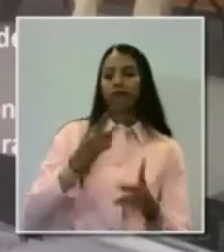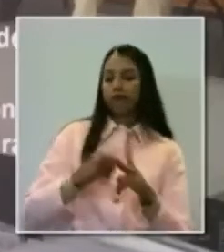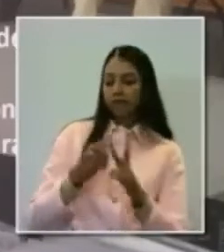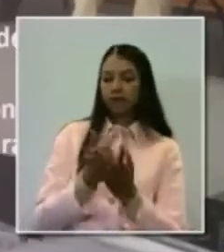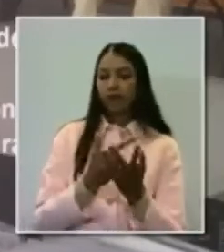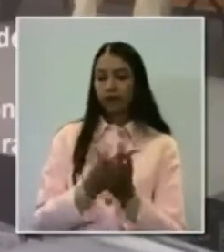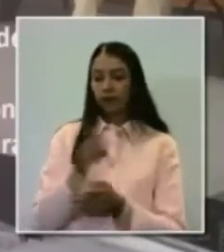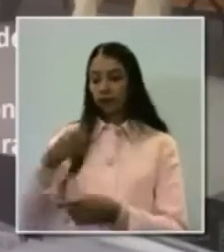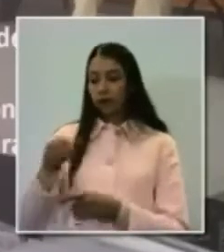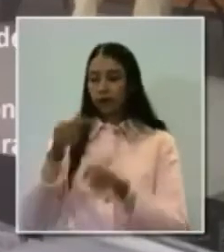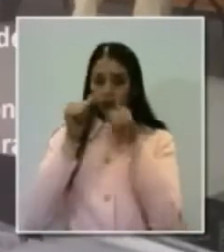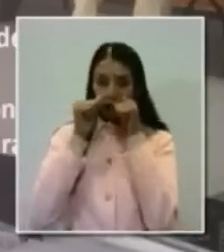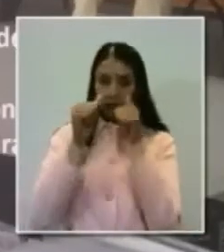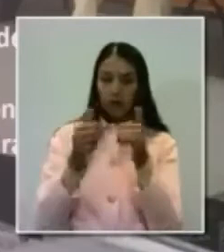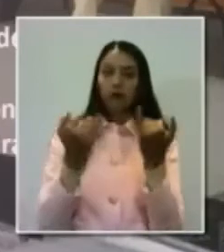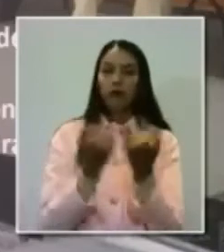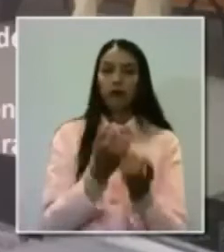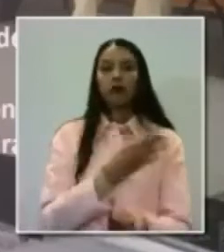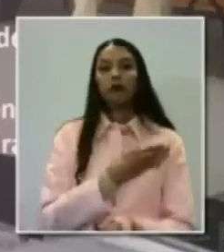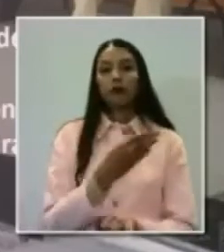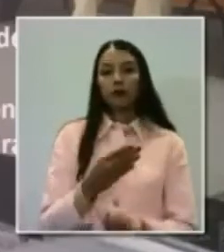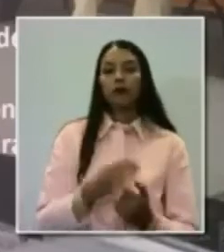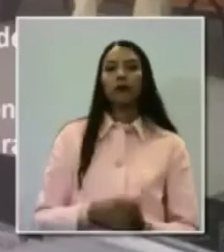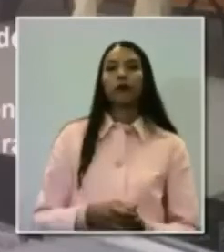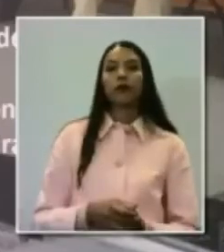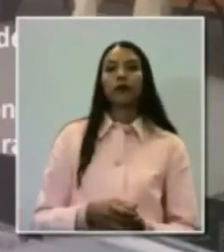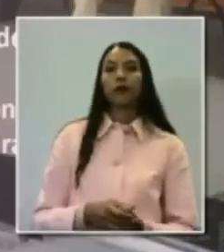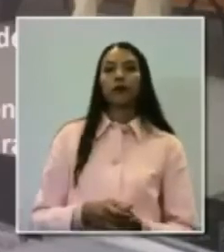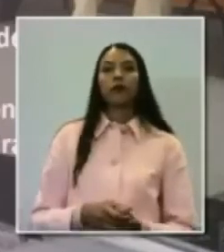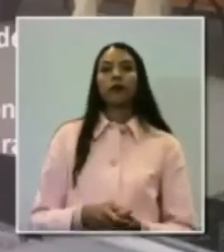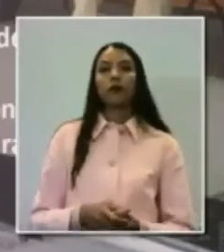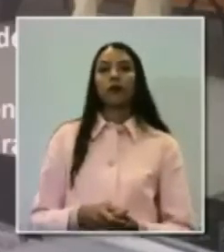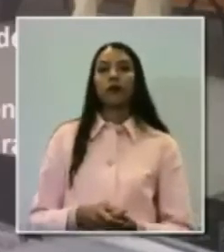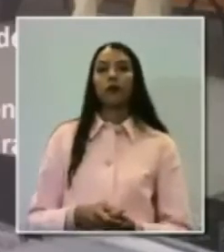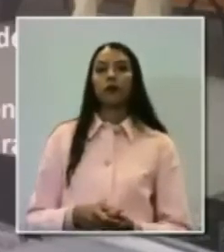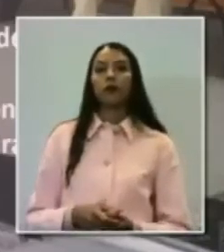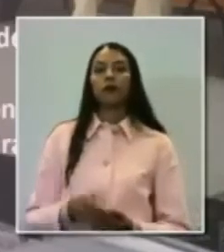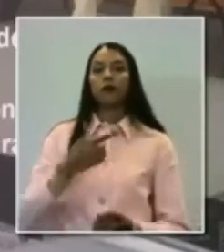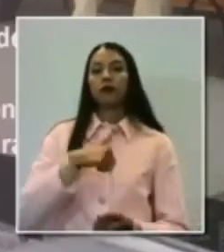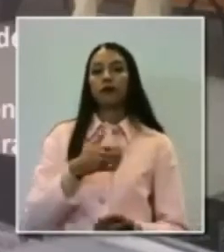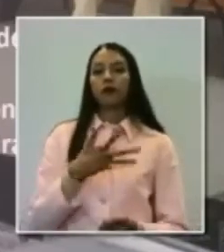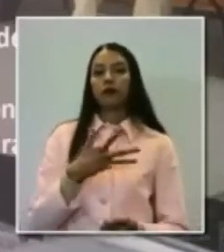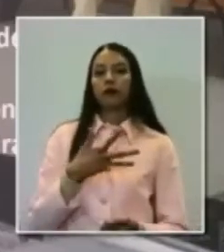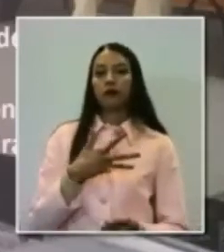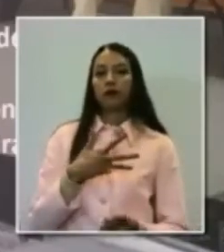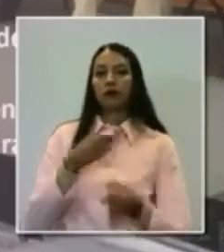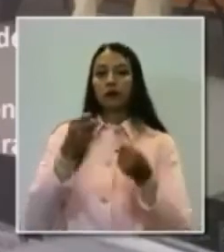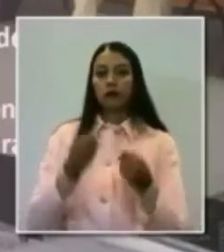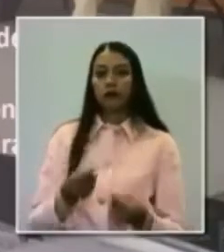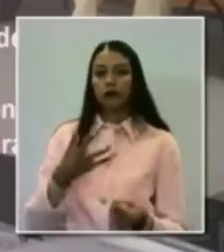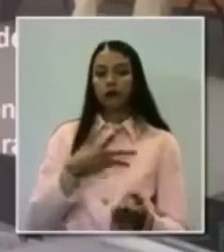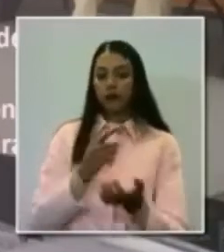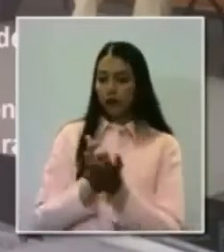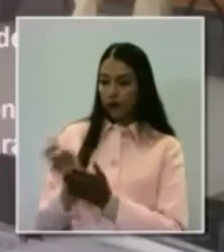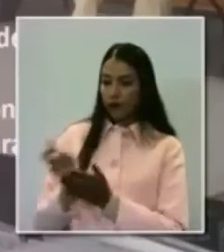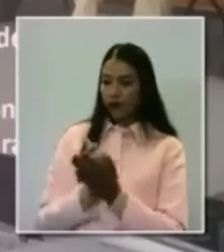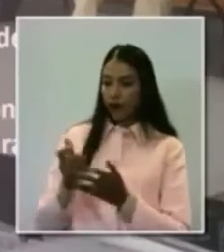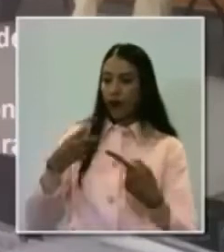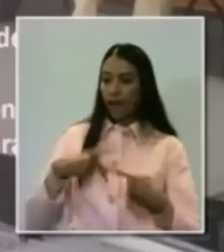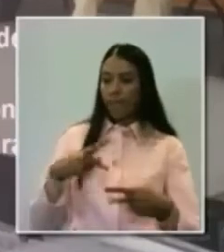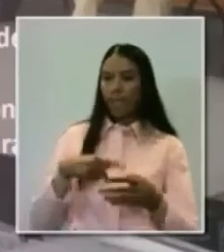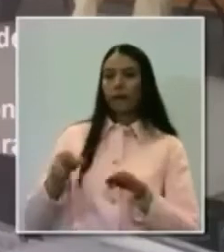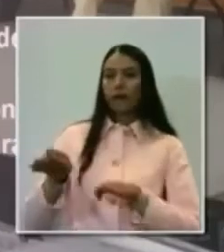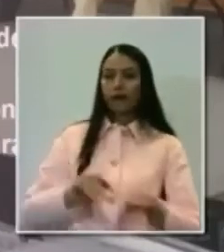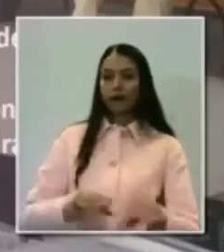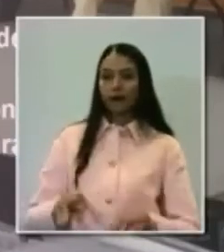está atendiendo. Y bueno, lógicamente, que nosotros tengamos la certeza de que estamos pagando la gente que